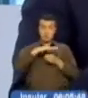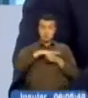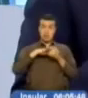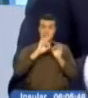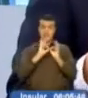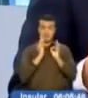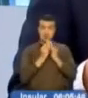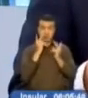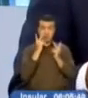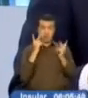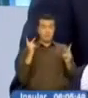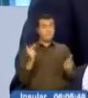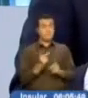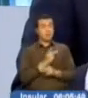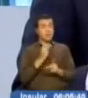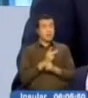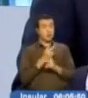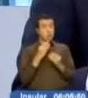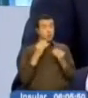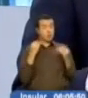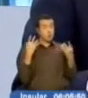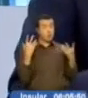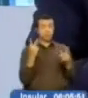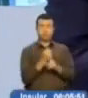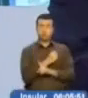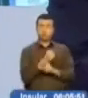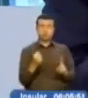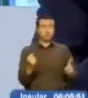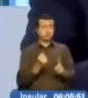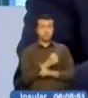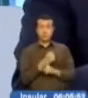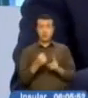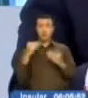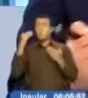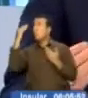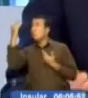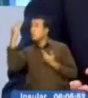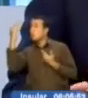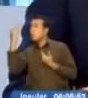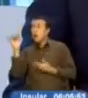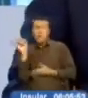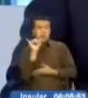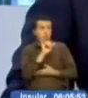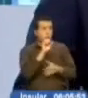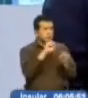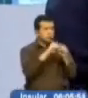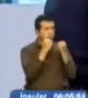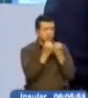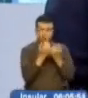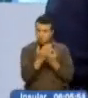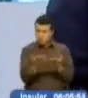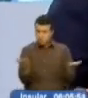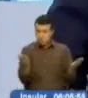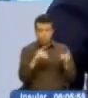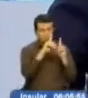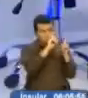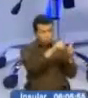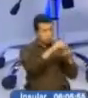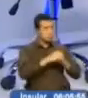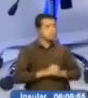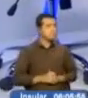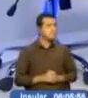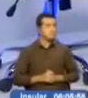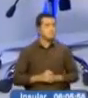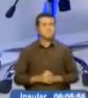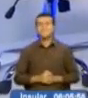intrafamiliar, es tremendamente alto. Por eso digo, si la política es el reflejo de la sociedad. David Chávez. A